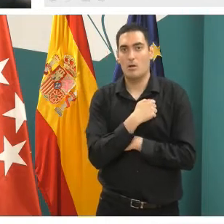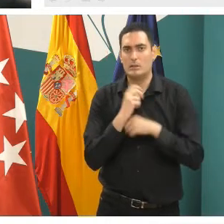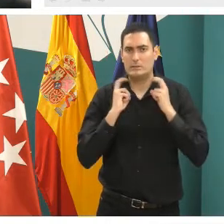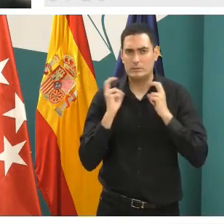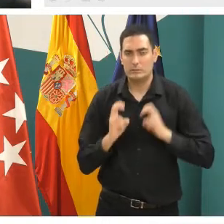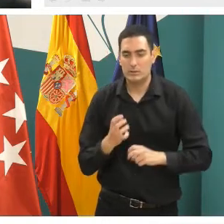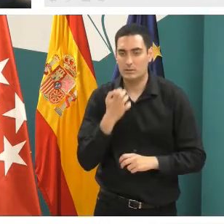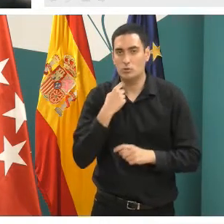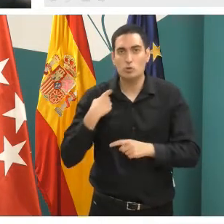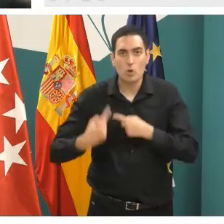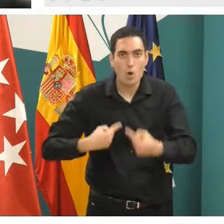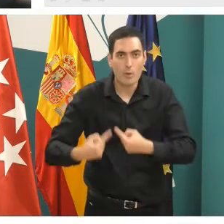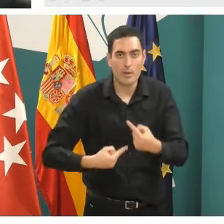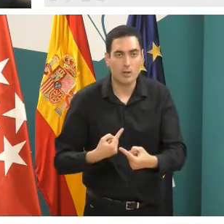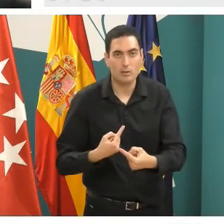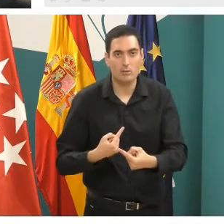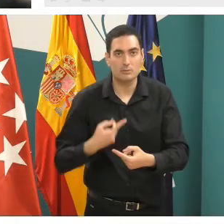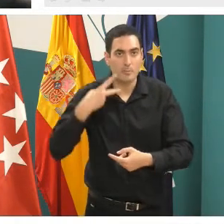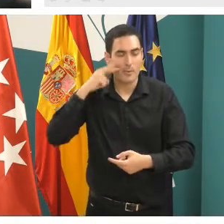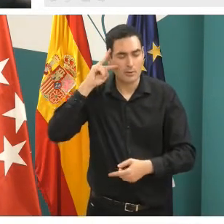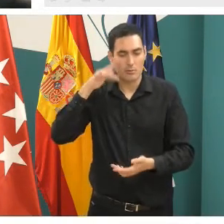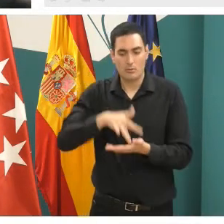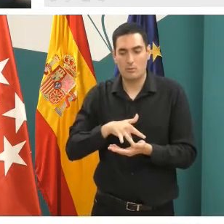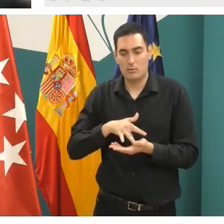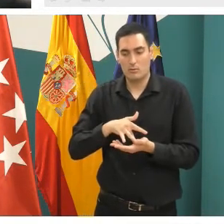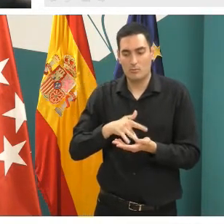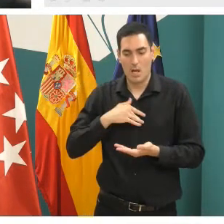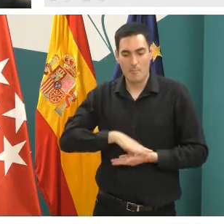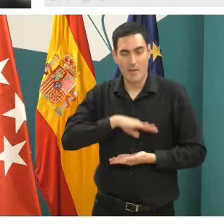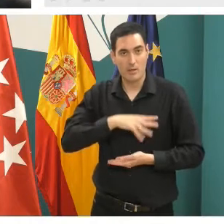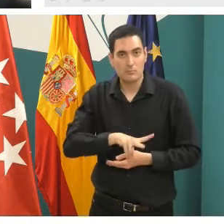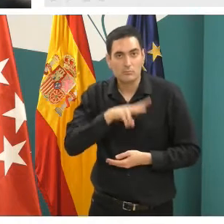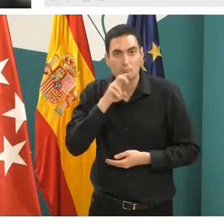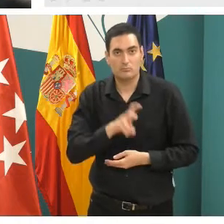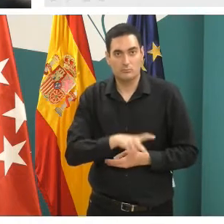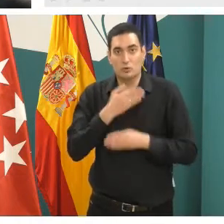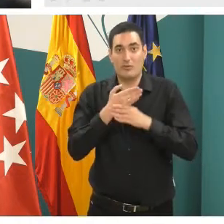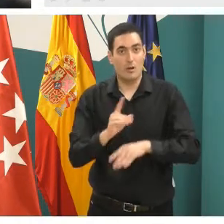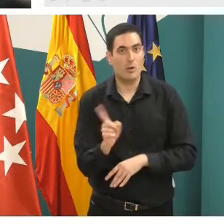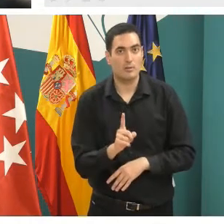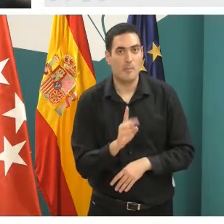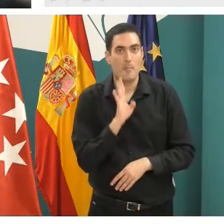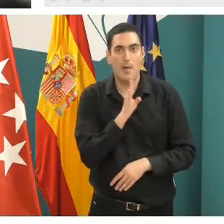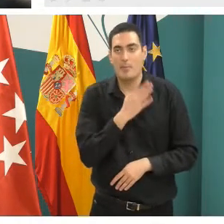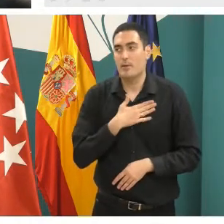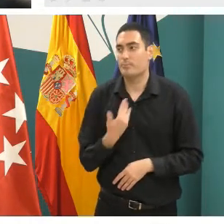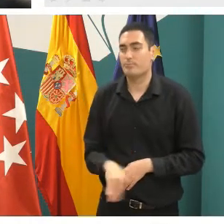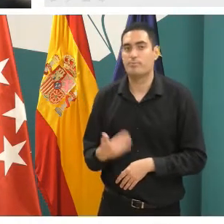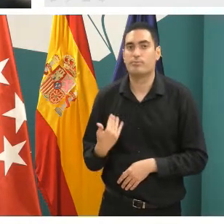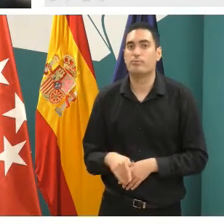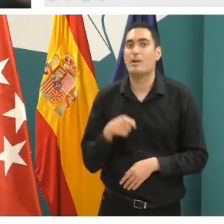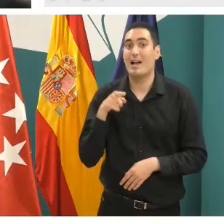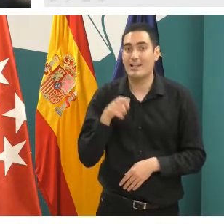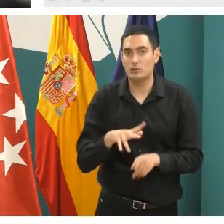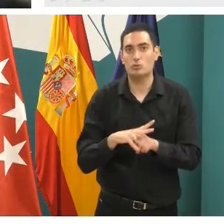comprobamos cotidianamente que mi capacidad, mis recursos para respirar no son los suficientes. Madre mía, si esto no es una situación de